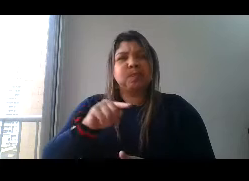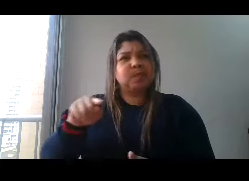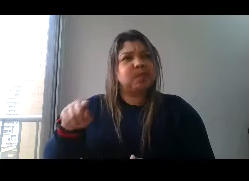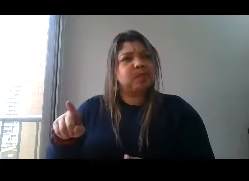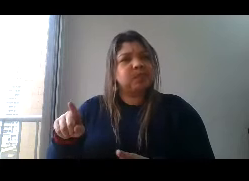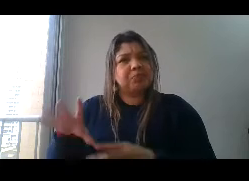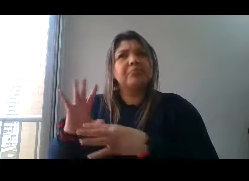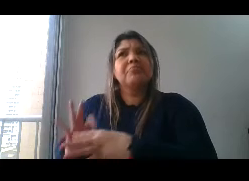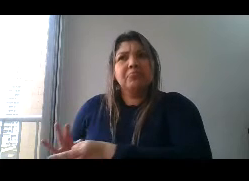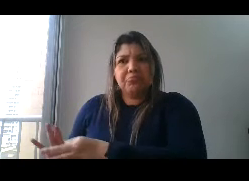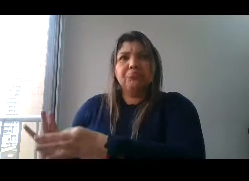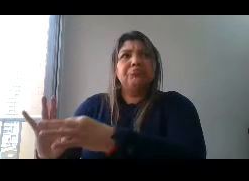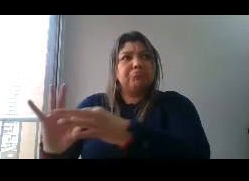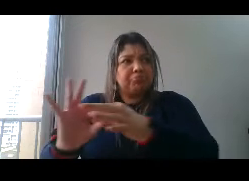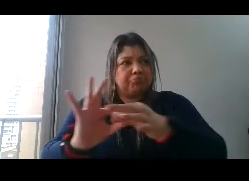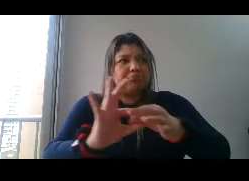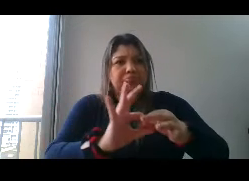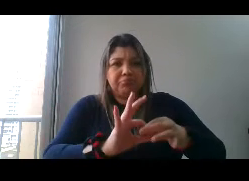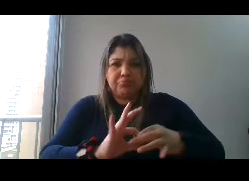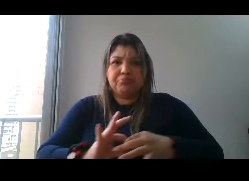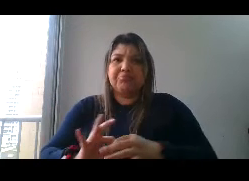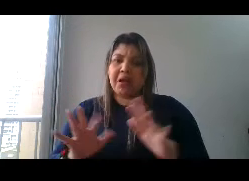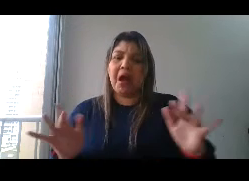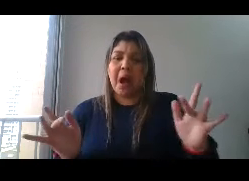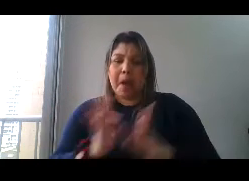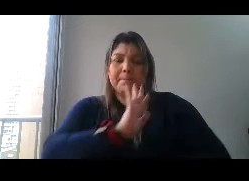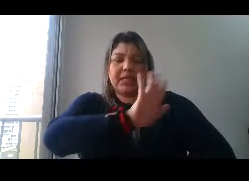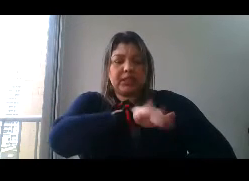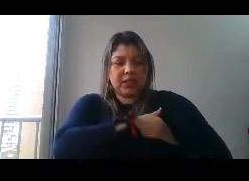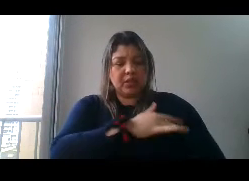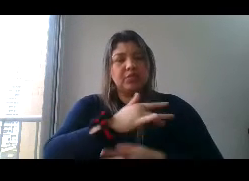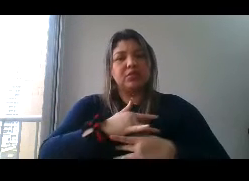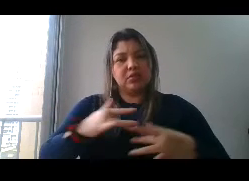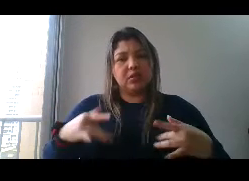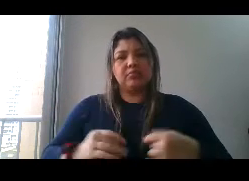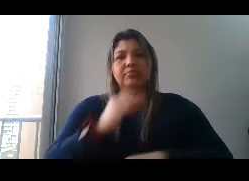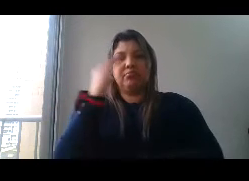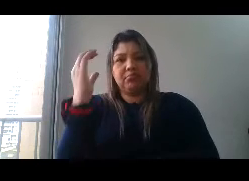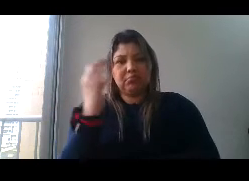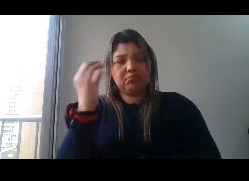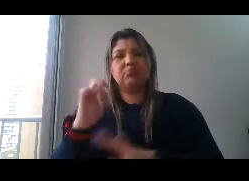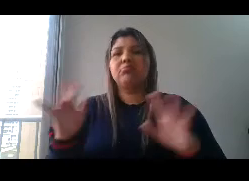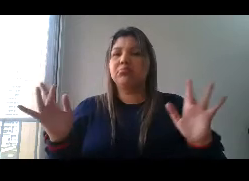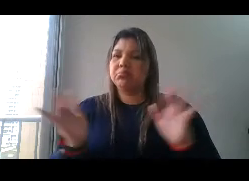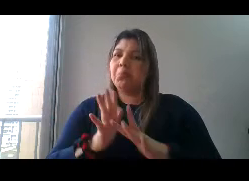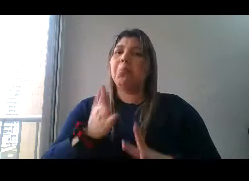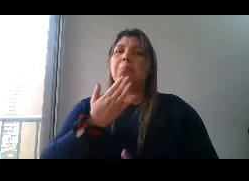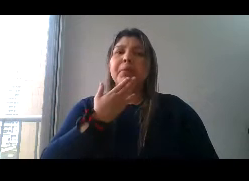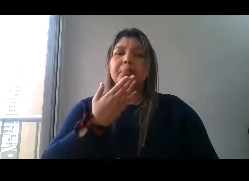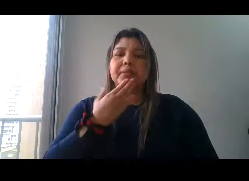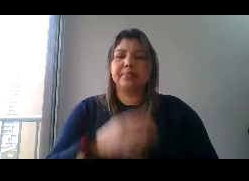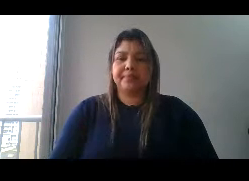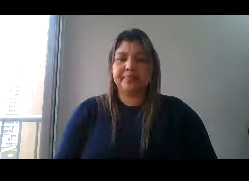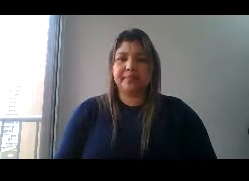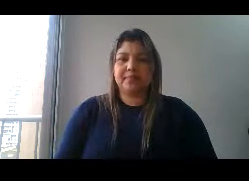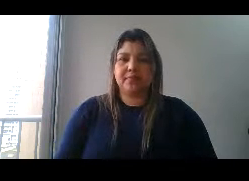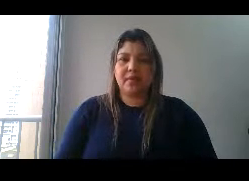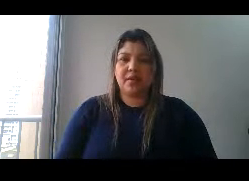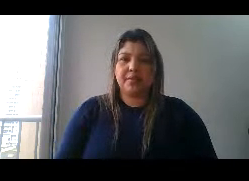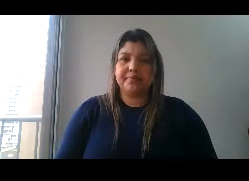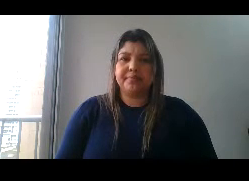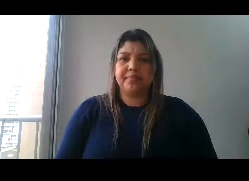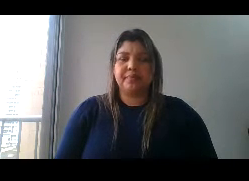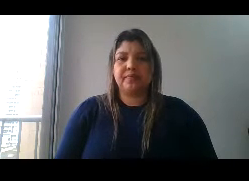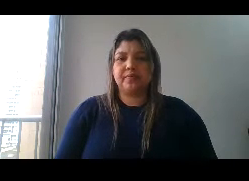relacionadas y que avalan lo que está haciendo el ministerio. Entonces nuestros profesionales de la salud han ido mucho más allá y miren el